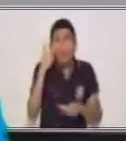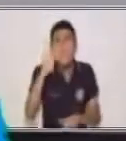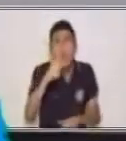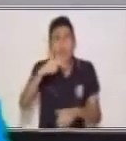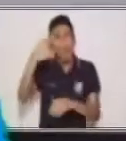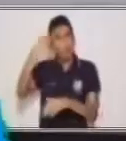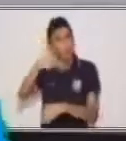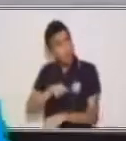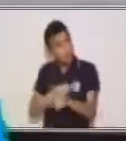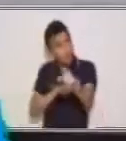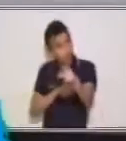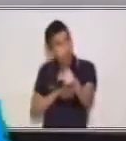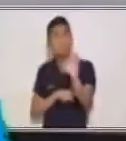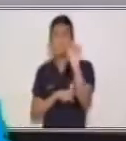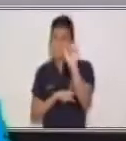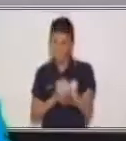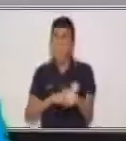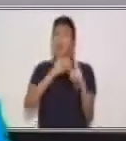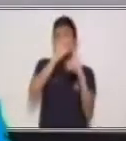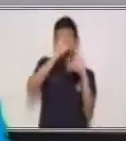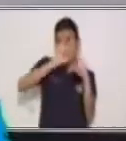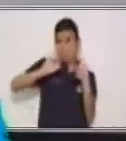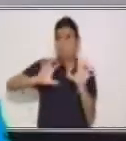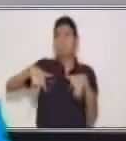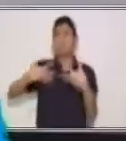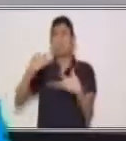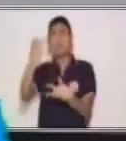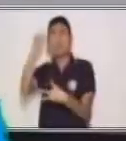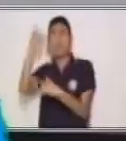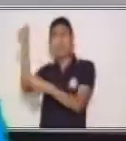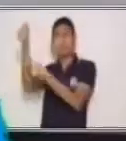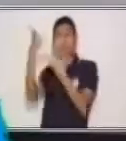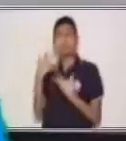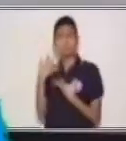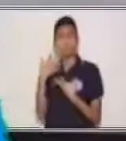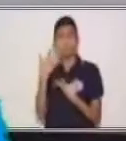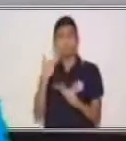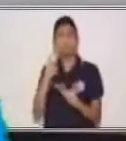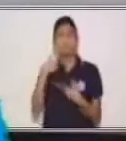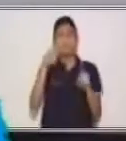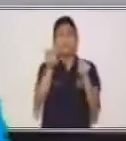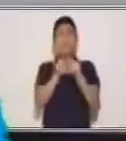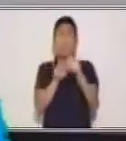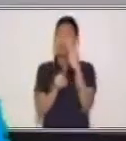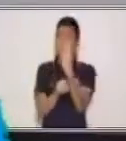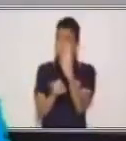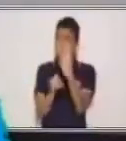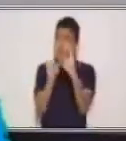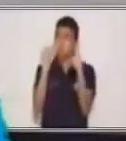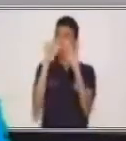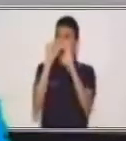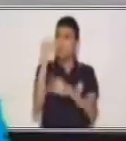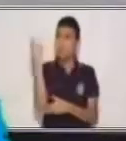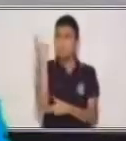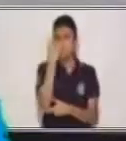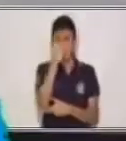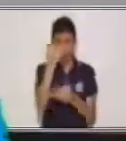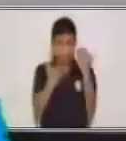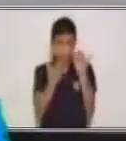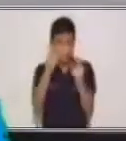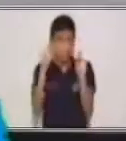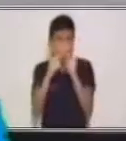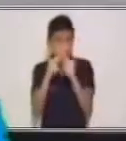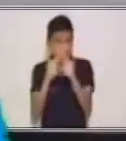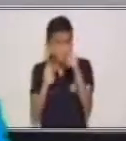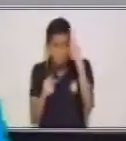novela? Esa es otra oración, nos está transmitiendo una idea, ¿sí? Y la oración tiene dos partes importantes que seguro ustedes conocen.